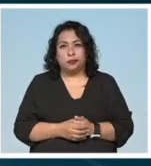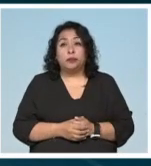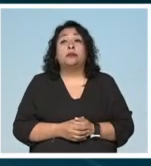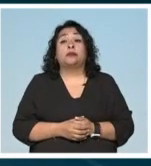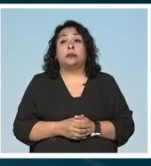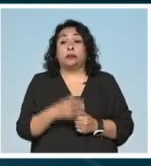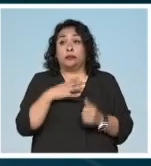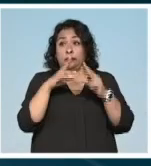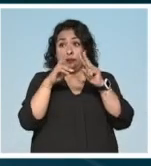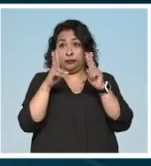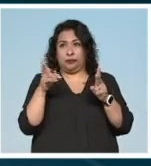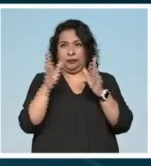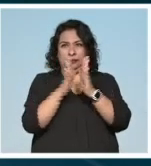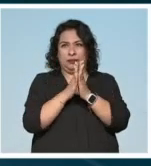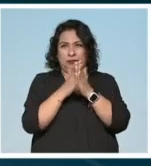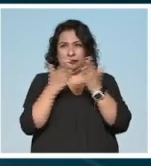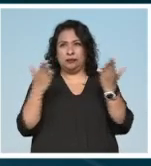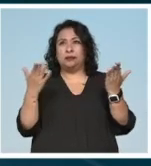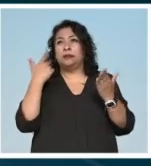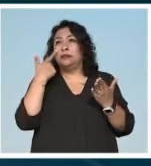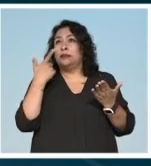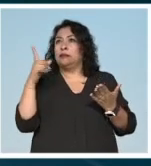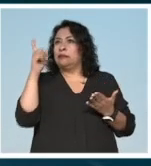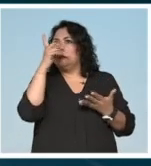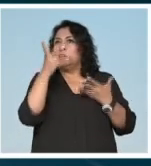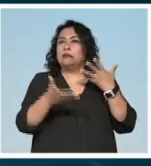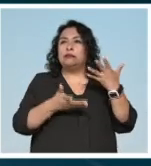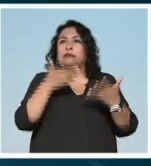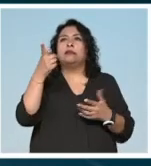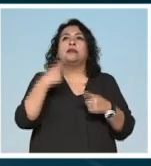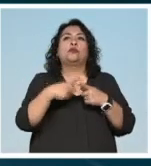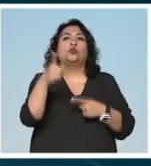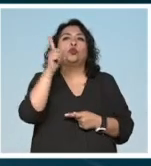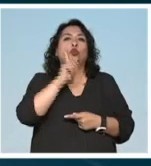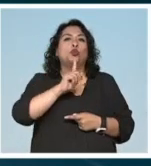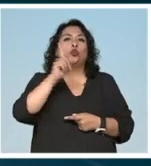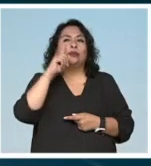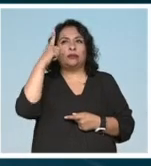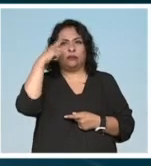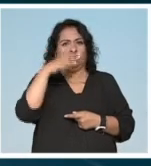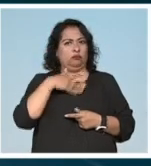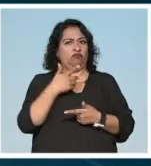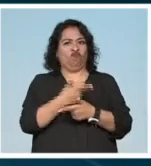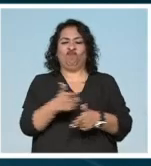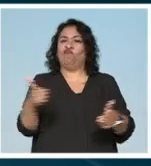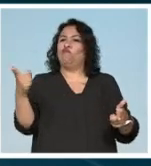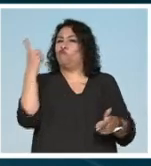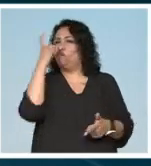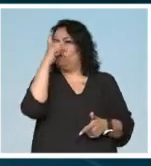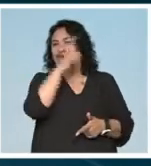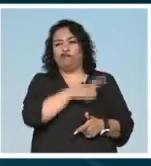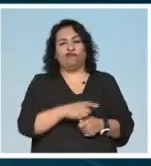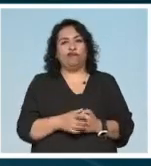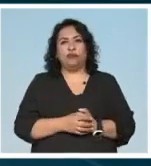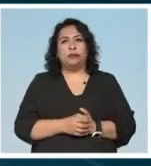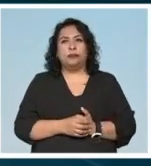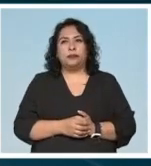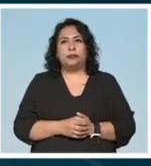Entre los temas que aborda la novela se encuentran las dificultades que tenían las mujeres para ejercer su libertad.